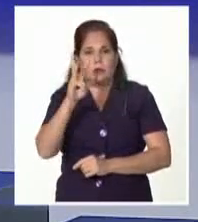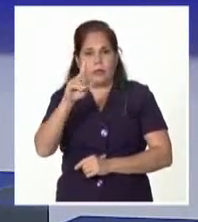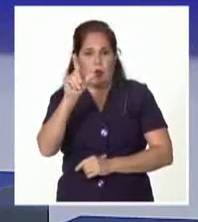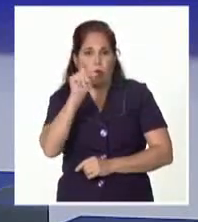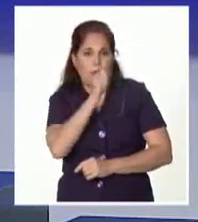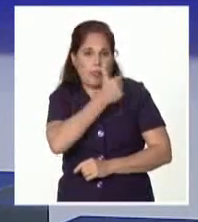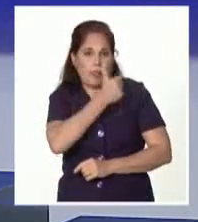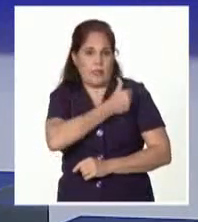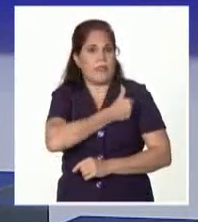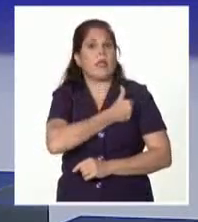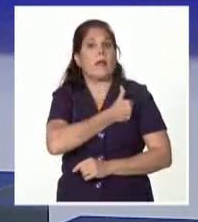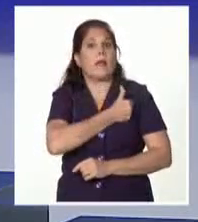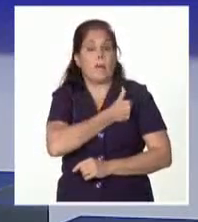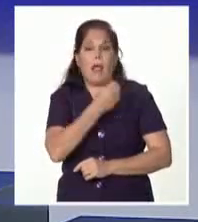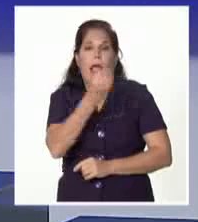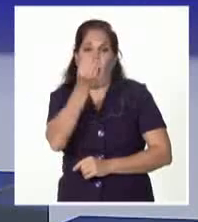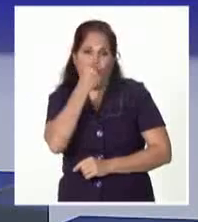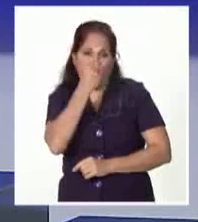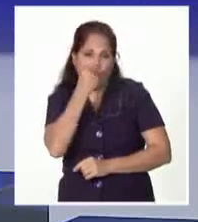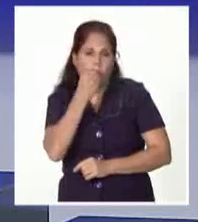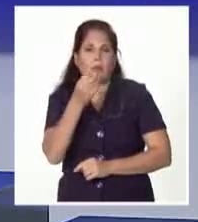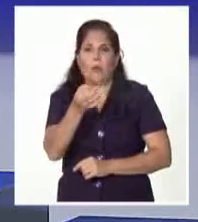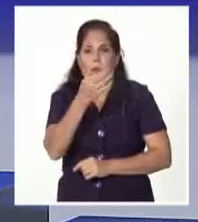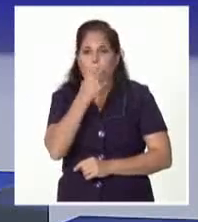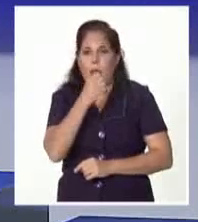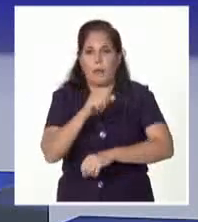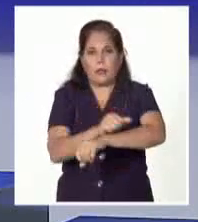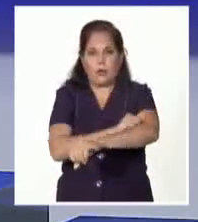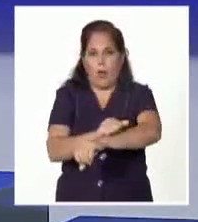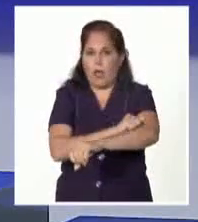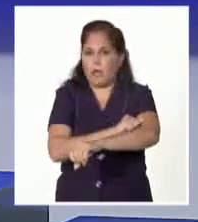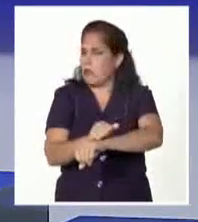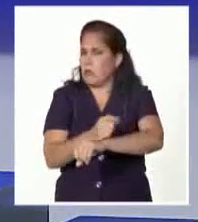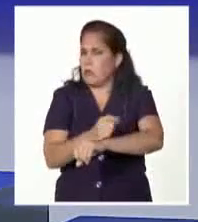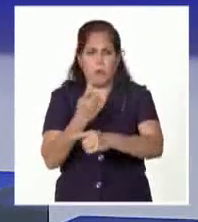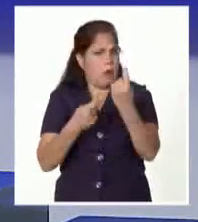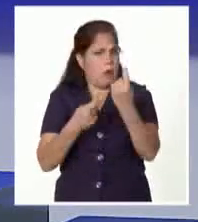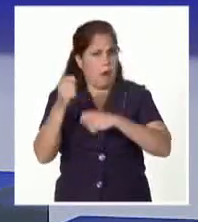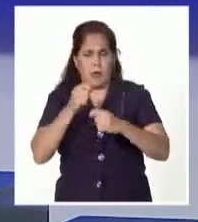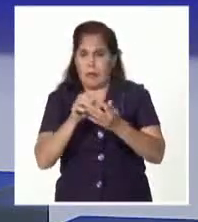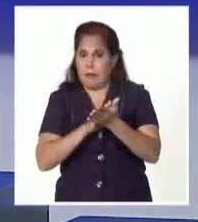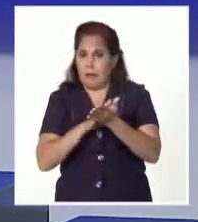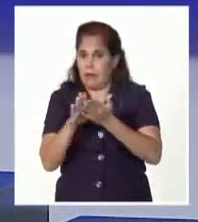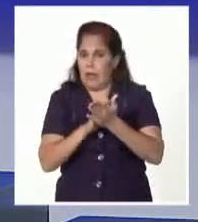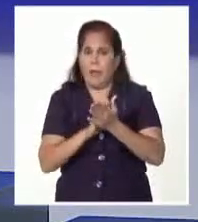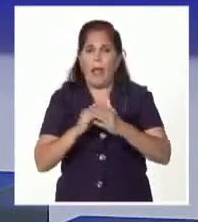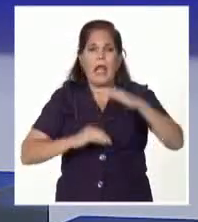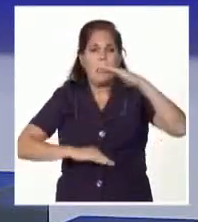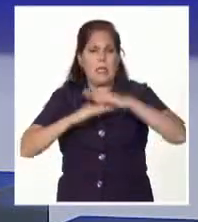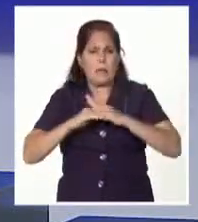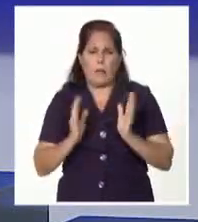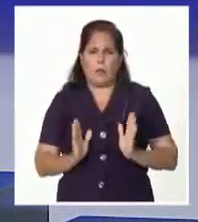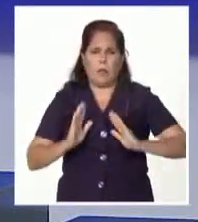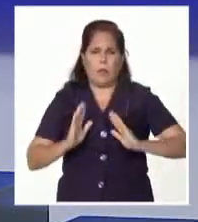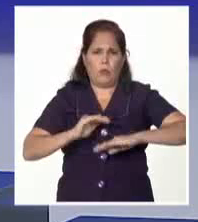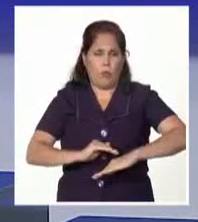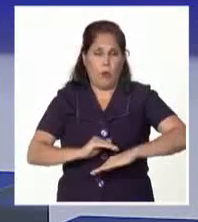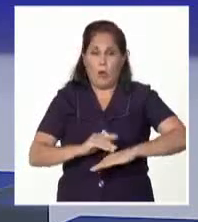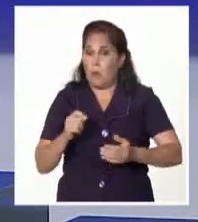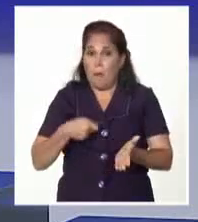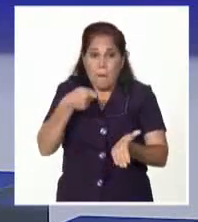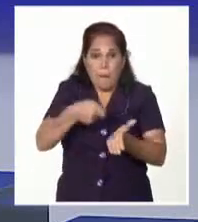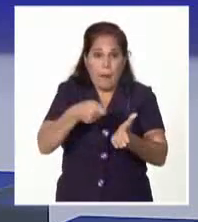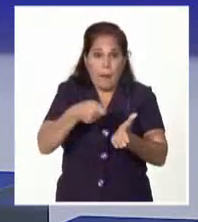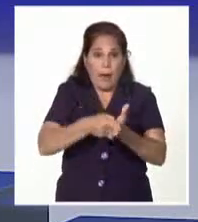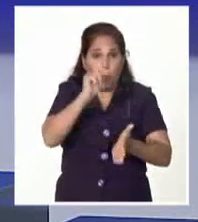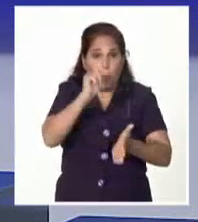la importación de alimentos, medicamentos y aseos sin carácter comercial ni límites en su valor y exento de pagos de